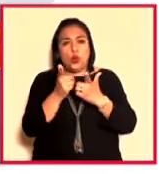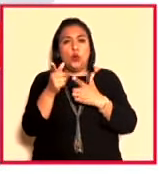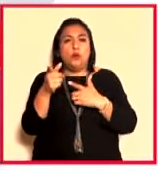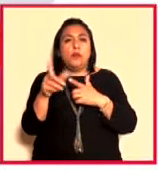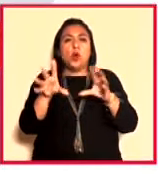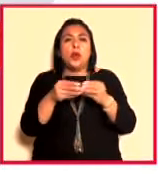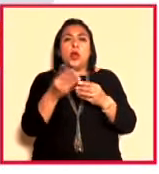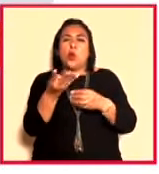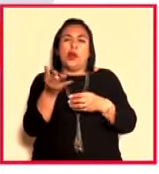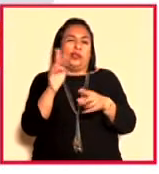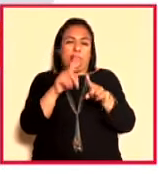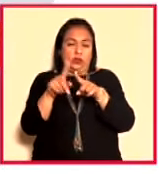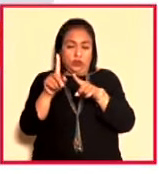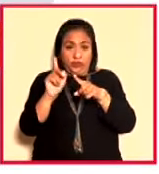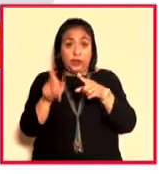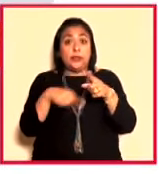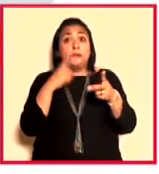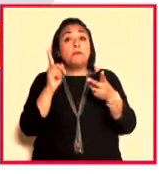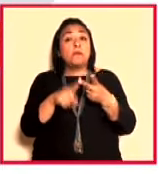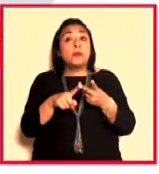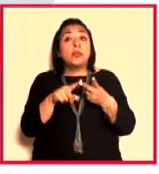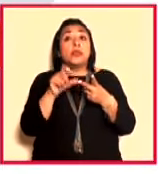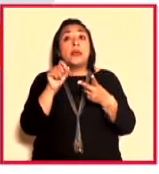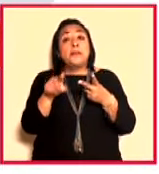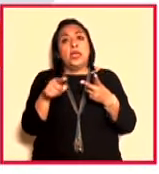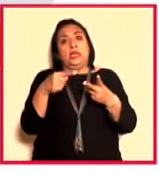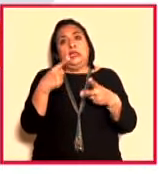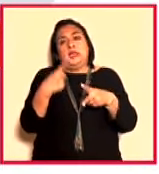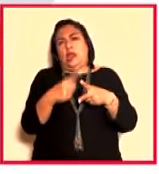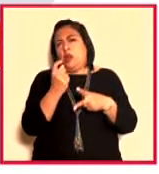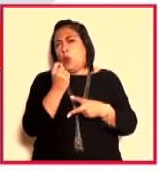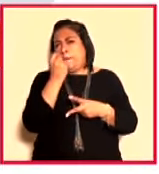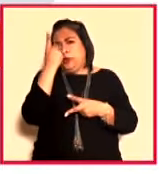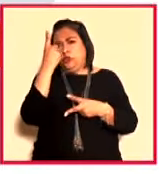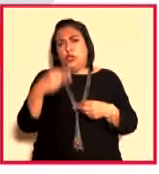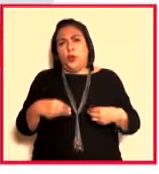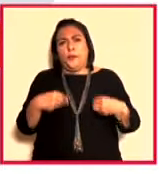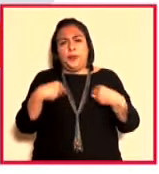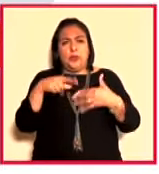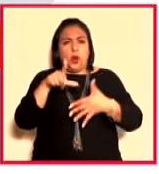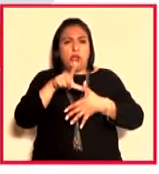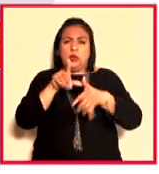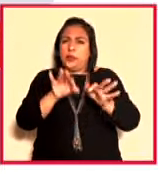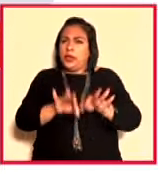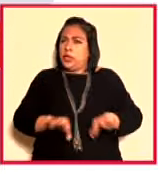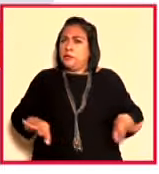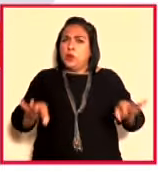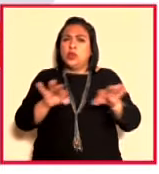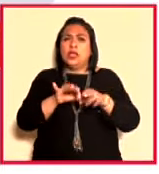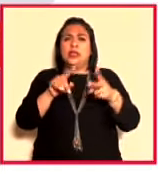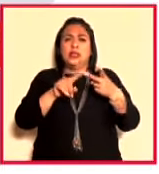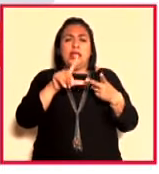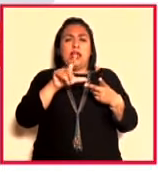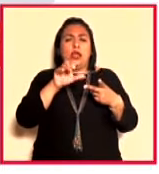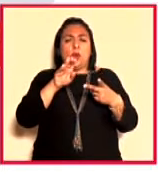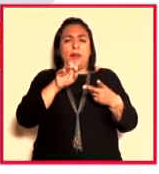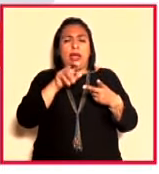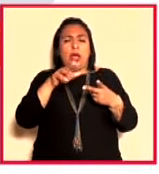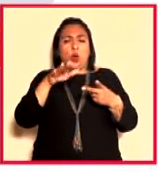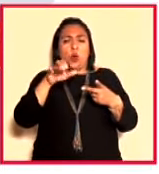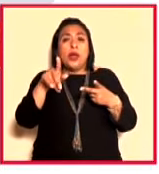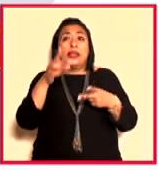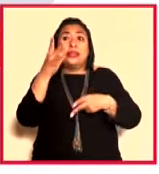cuartetos, etcétera. Y por otro lado, al que consideramos el compositor vivo latinoamericano más importante, que es Leo Brauer, con su tercer cuarteto,